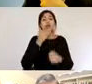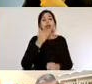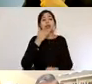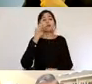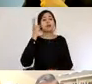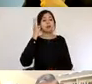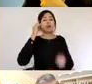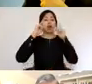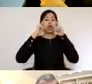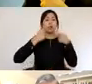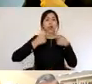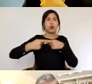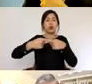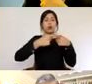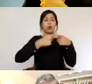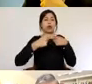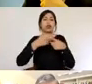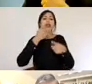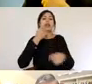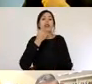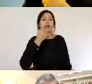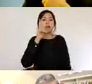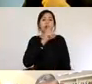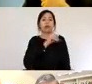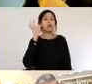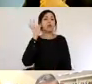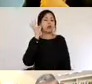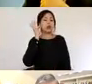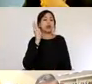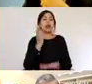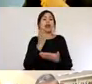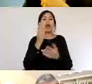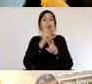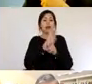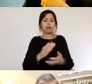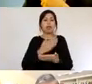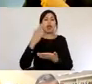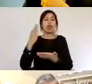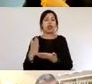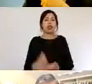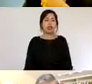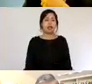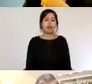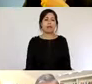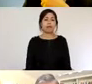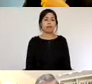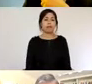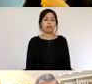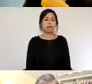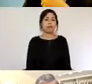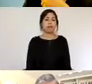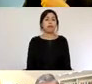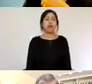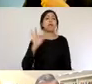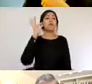de Sociología y María Jesús Fernández una investigadora externa Mujeres, Ciencia y